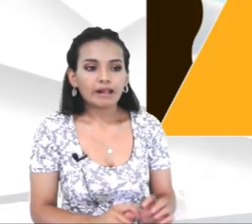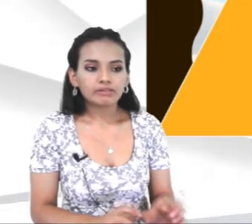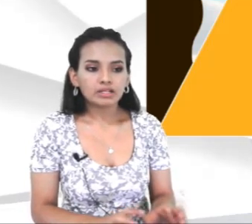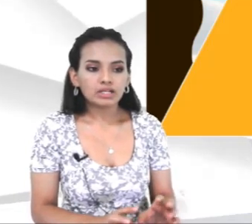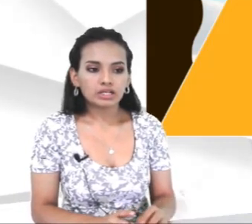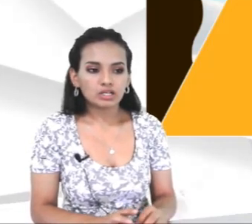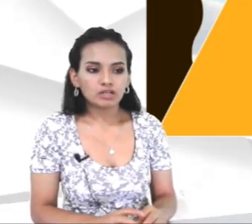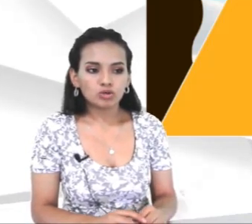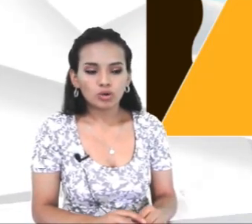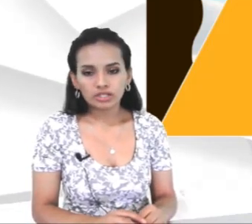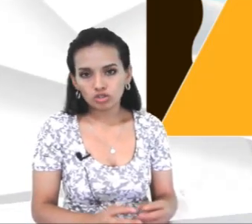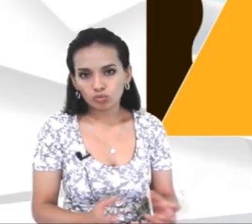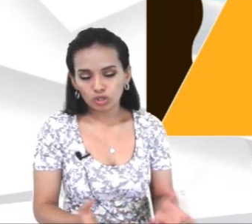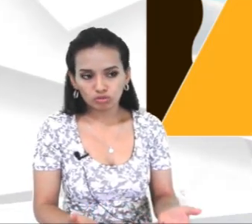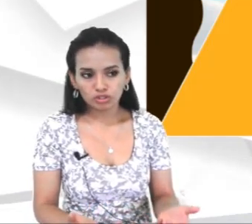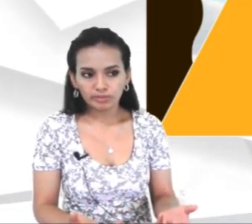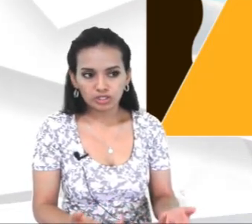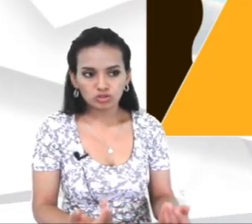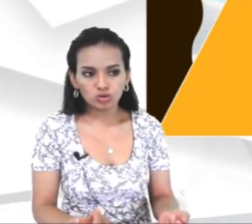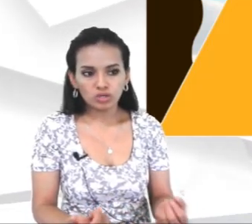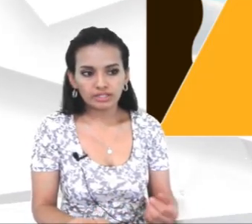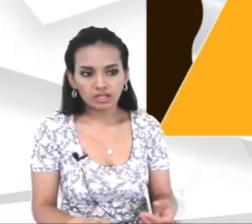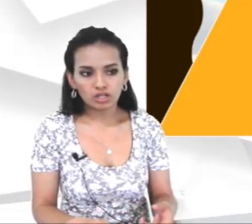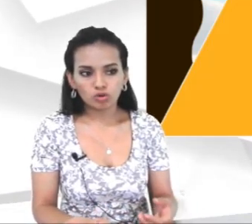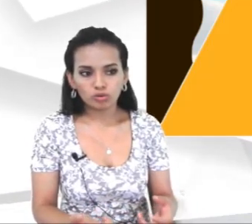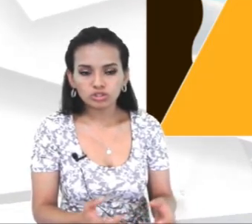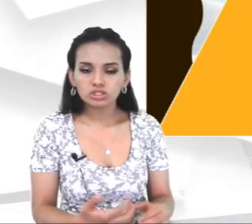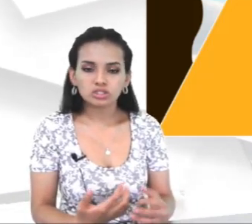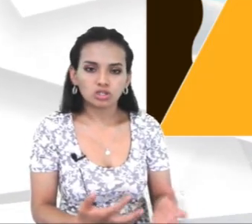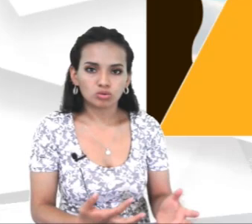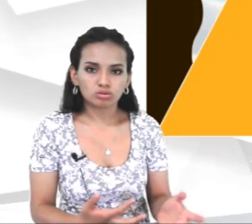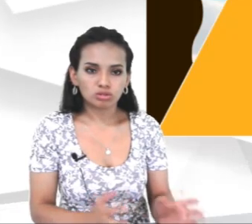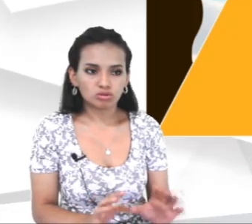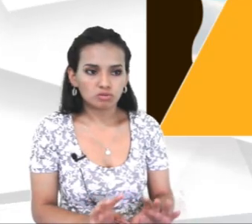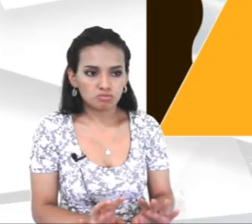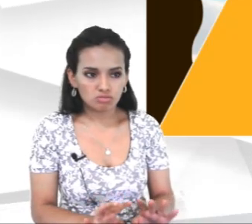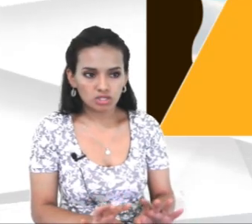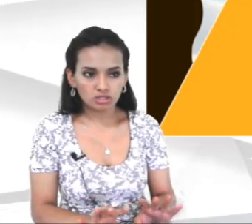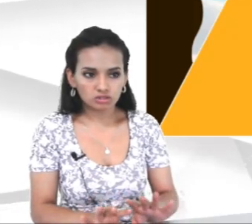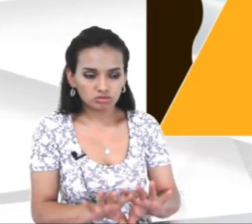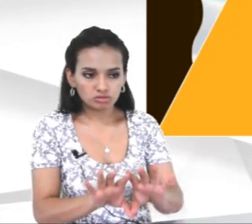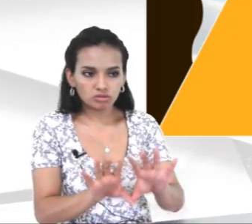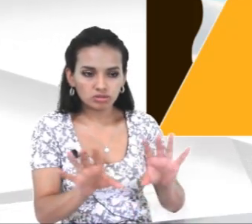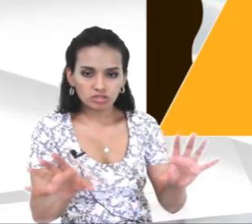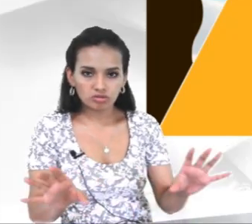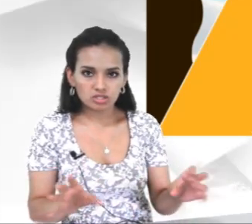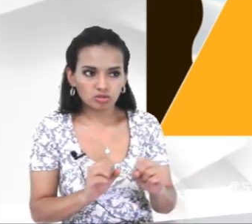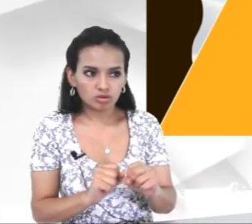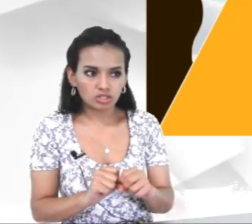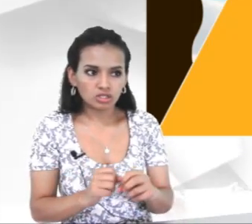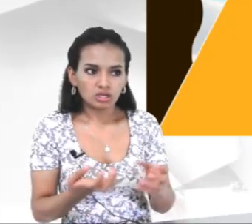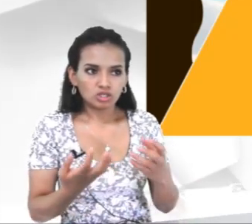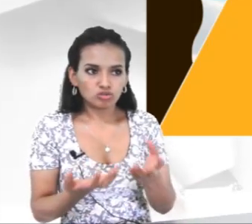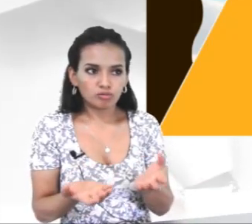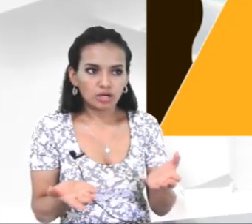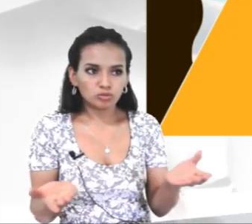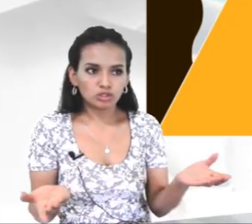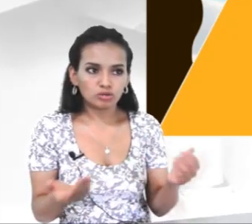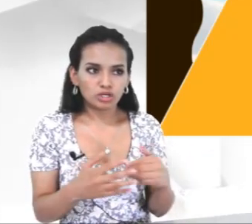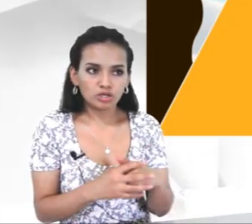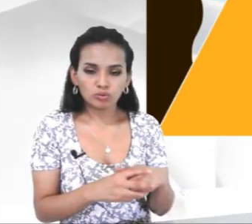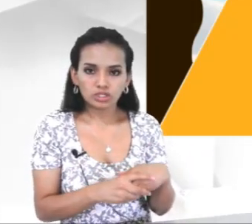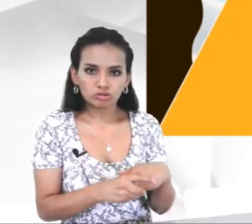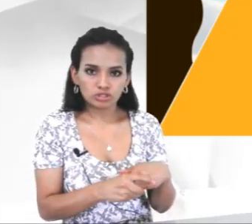alteren el equilibrio así como la contaminación la tala de los bosques entre otros mientras todo esto esté en orden entonces